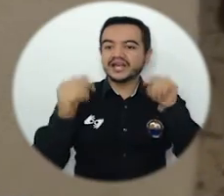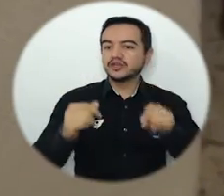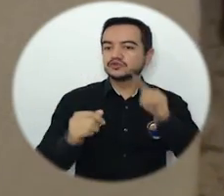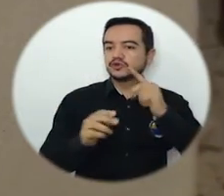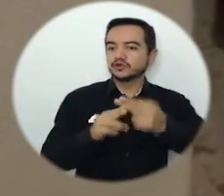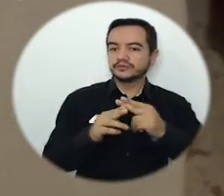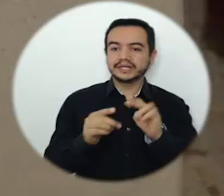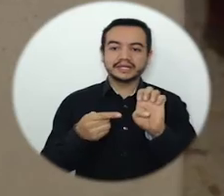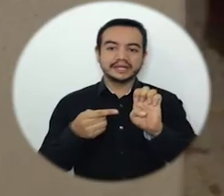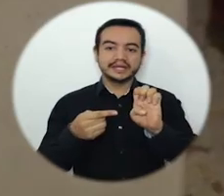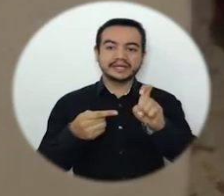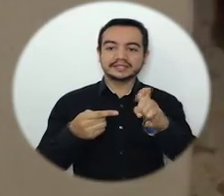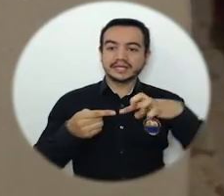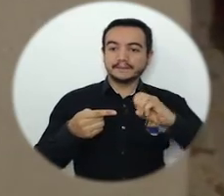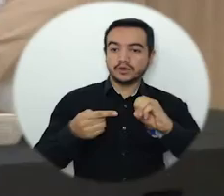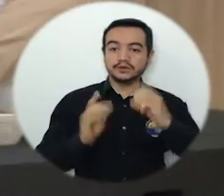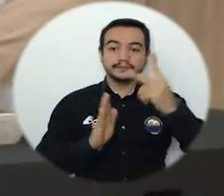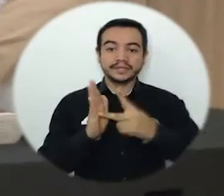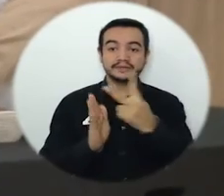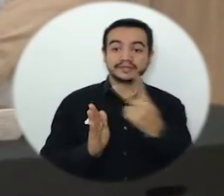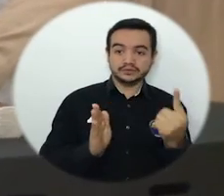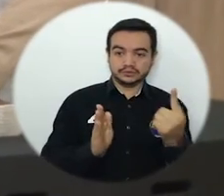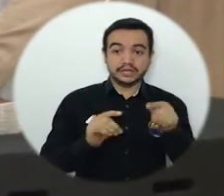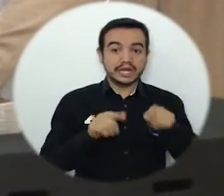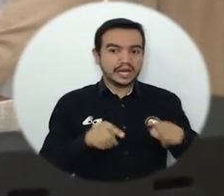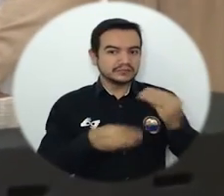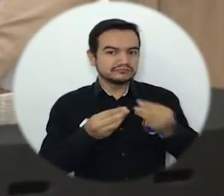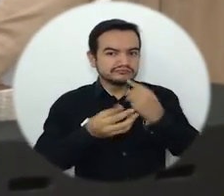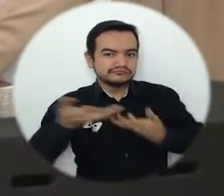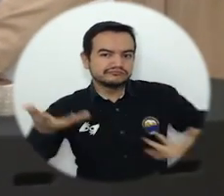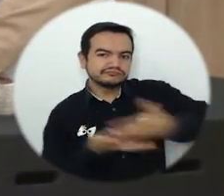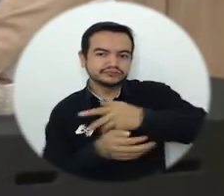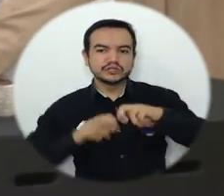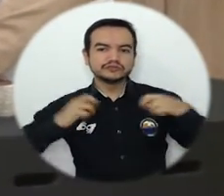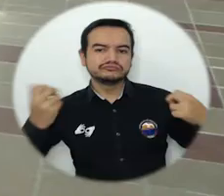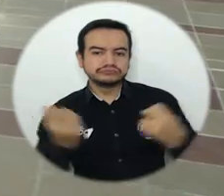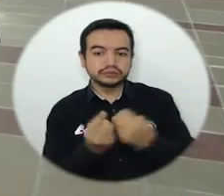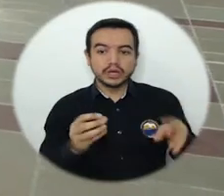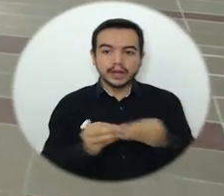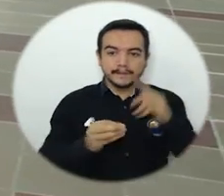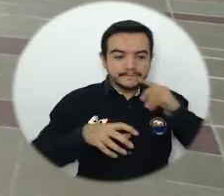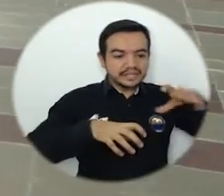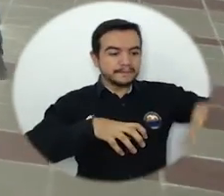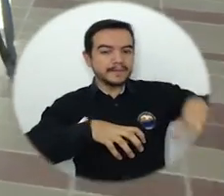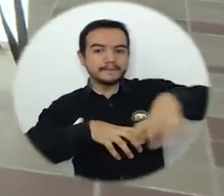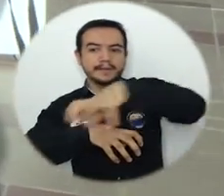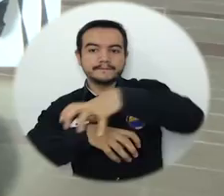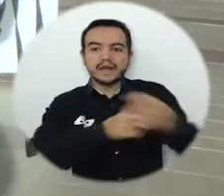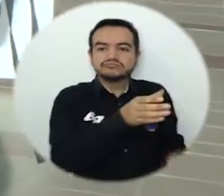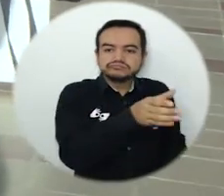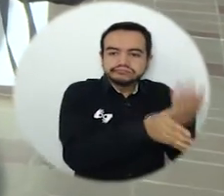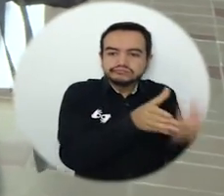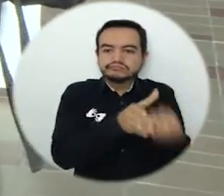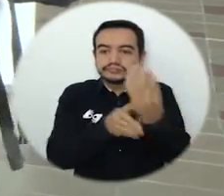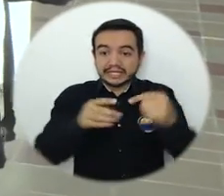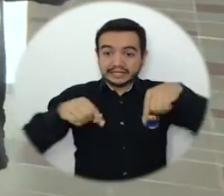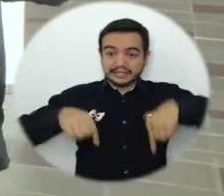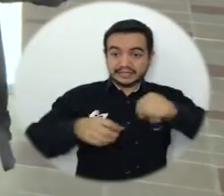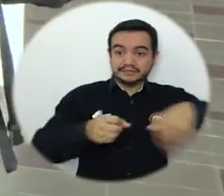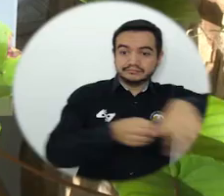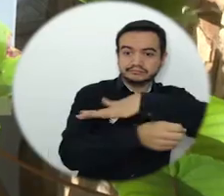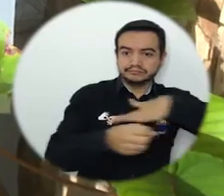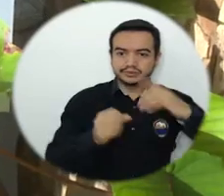Emprendimiento llamada Expo 2021, donde a través de conversatorios y exhibición de productos de emprendedores de la región, se